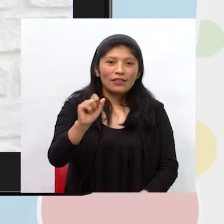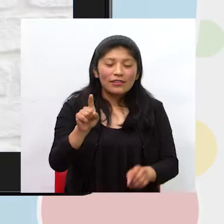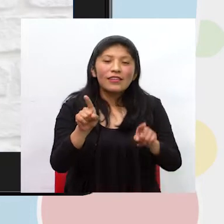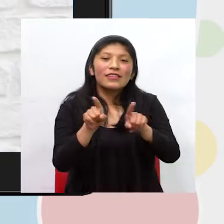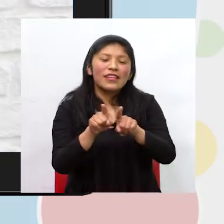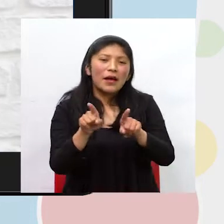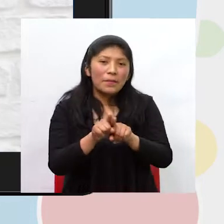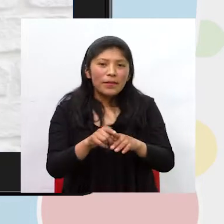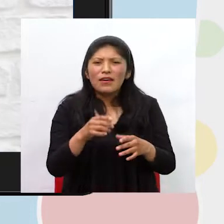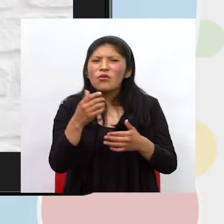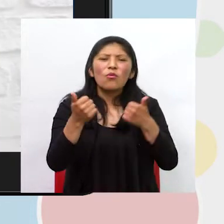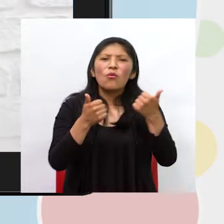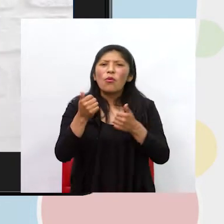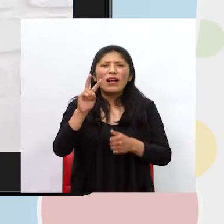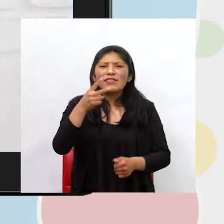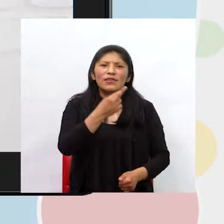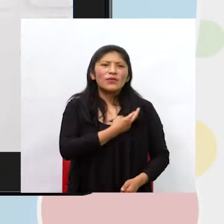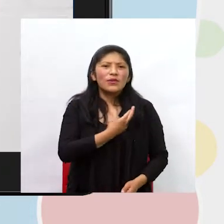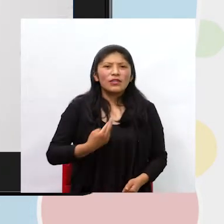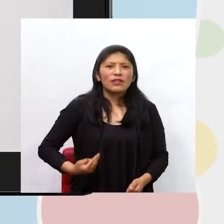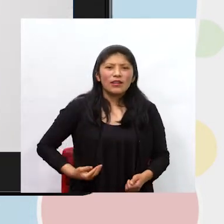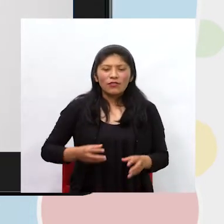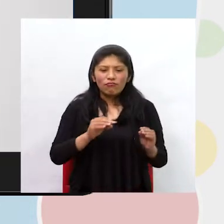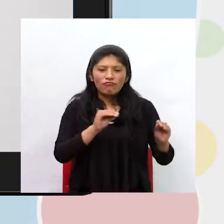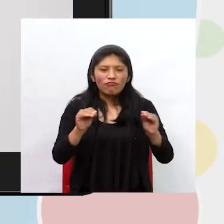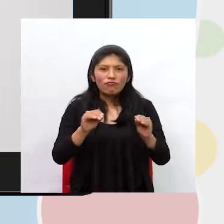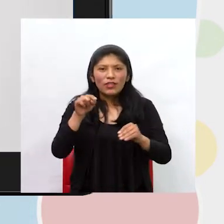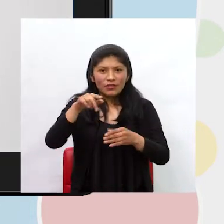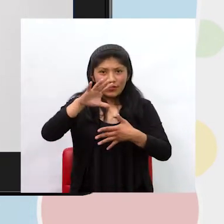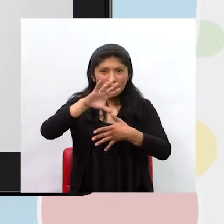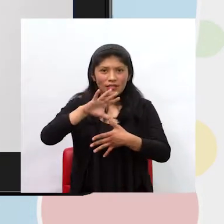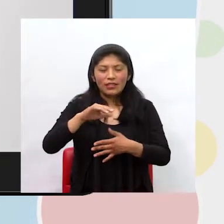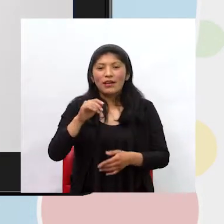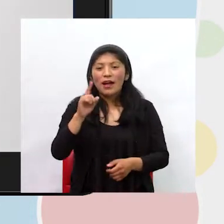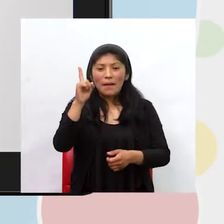se establecieron en el Abya Yala? En